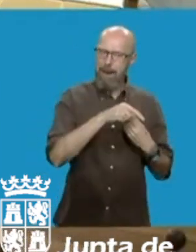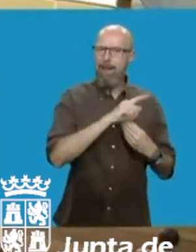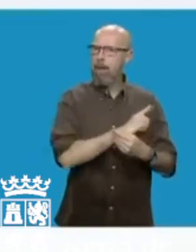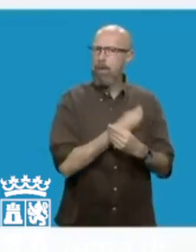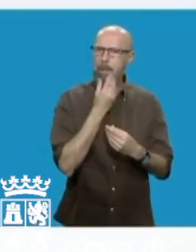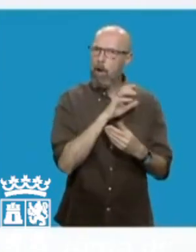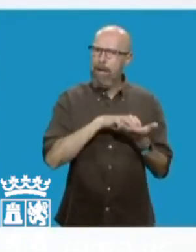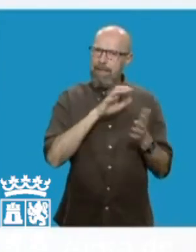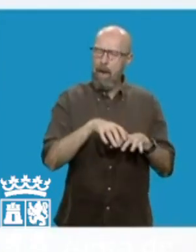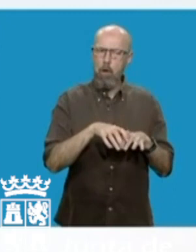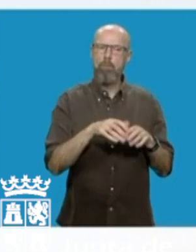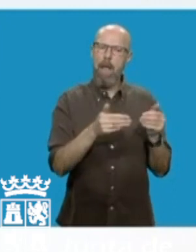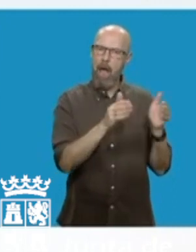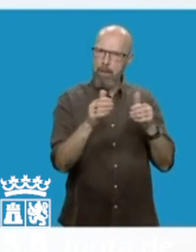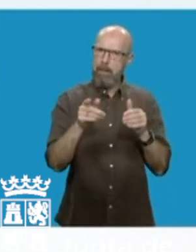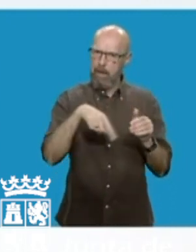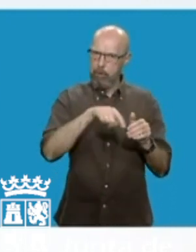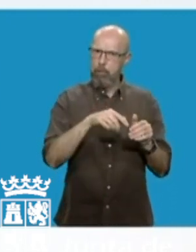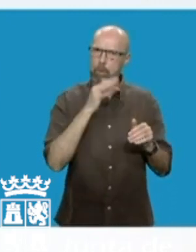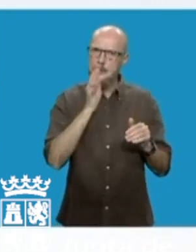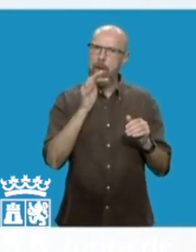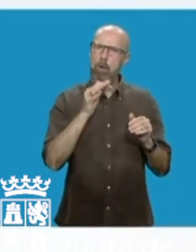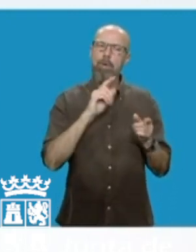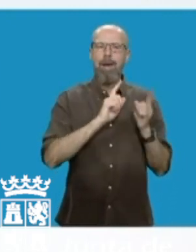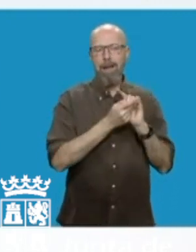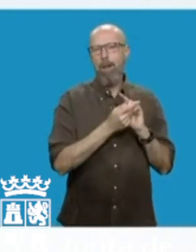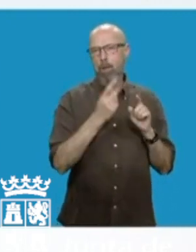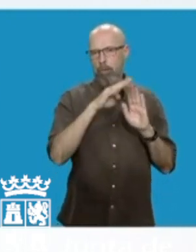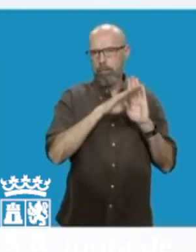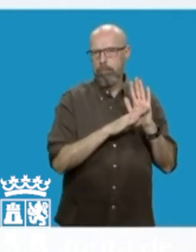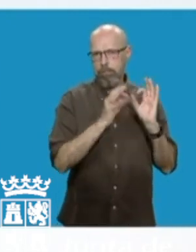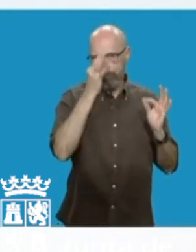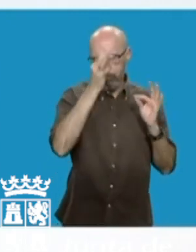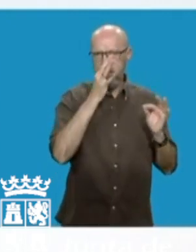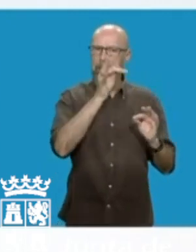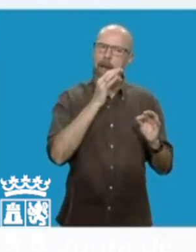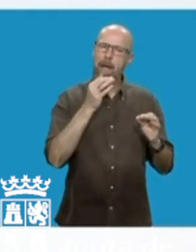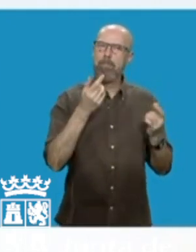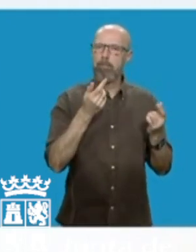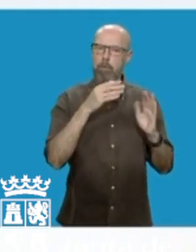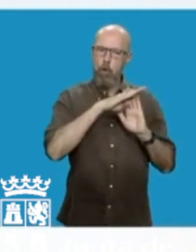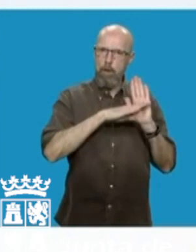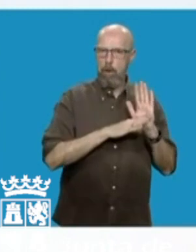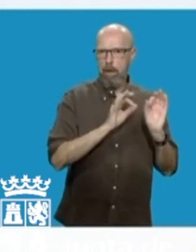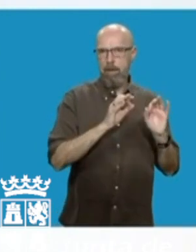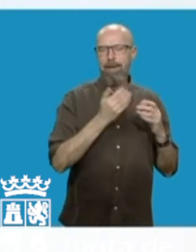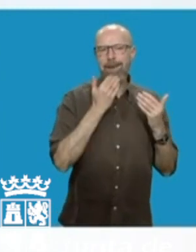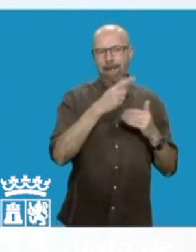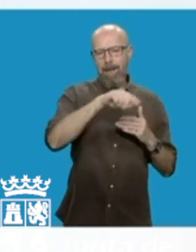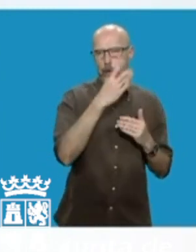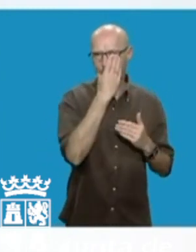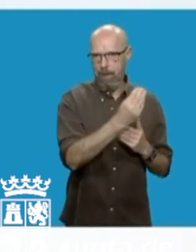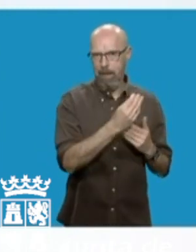cambio radical de hábitos y con estrictas medidas de seguridad y entrenamiento, gracias sobre todo a la comprensión de los usuarios.